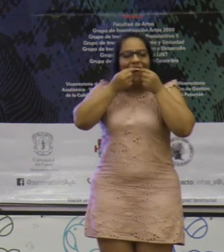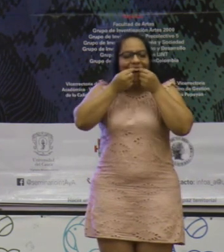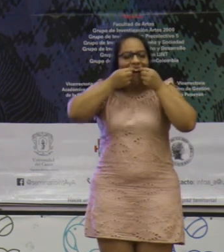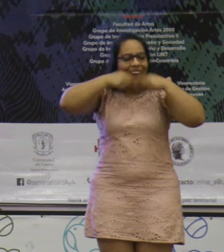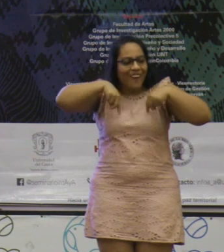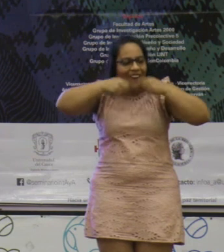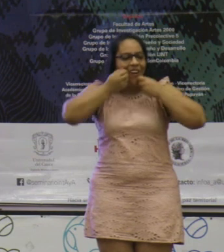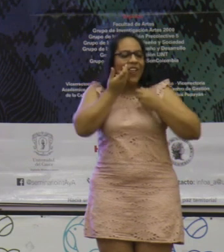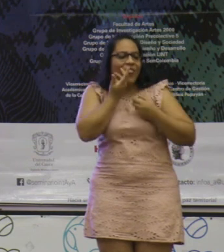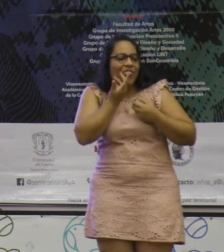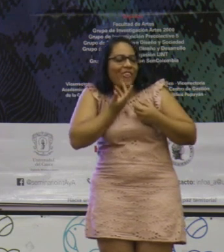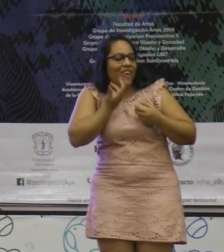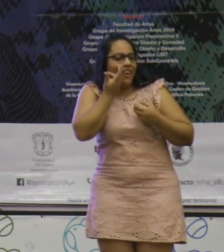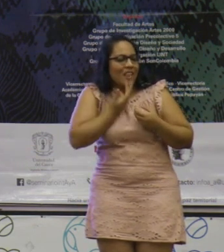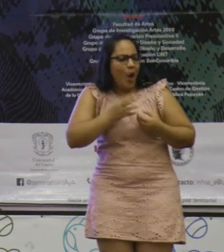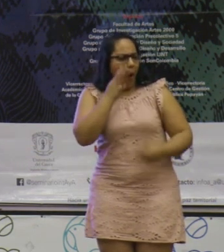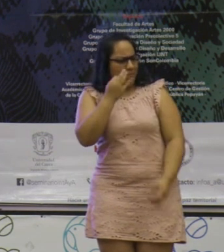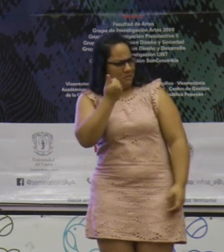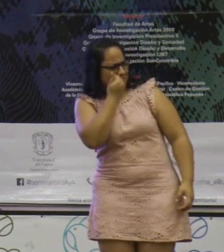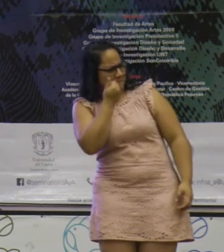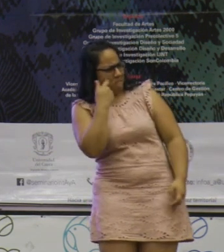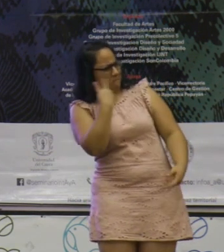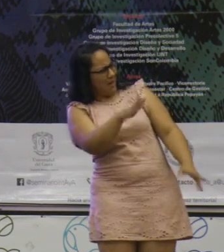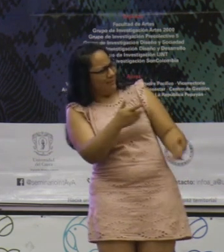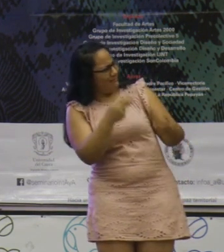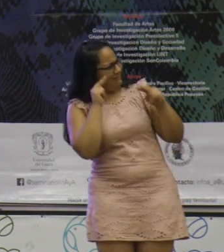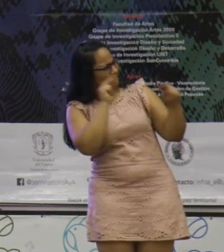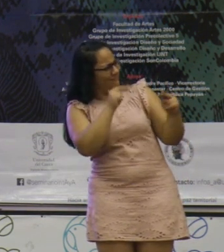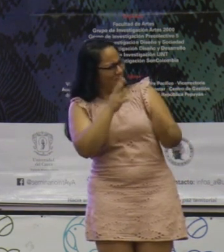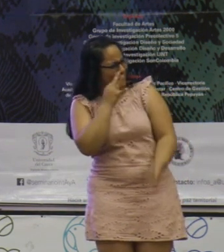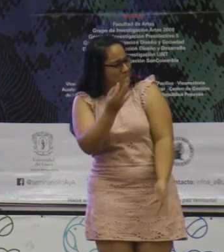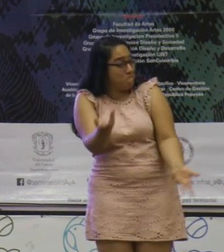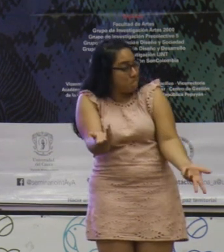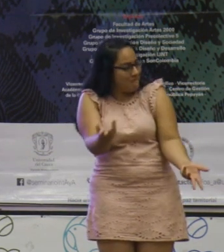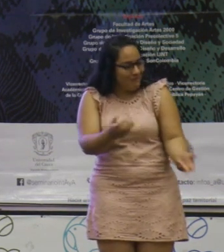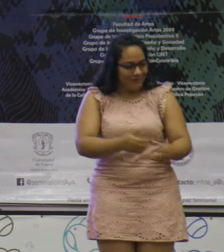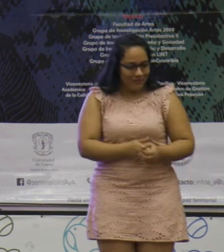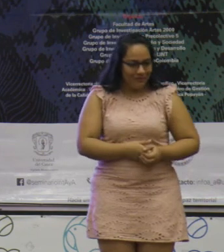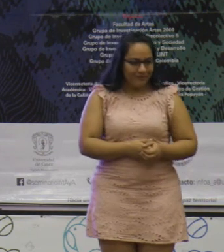dientes, sangra. El man tenía otra cosa, ¿me entiendes? Tienen huevo, o sea, el man tenía otra cosa.